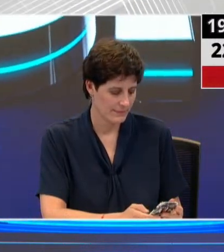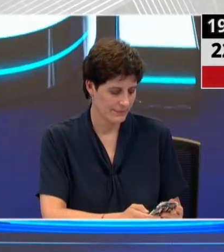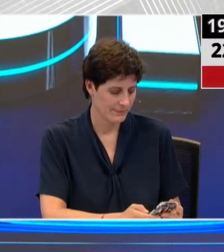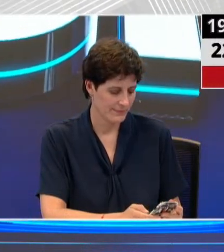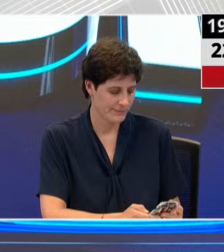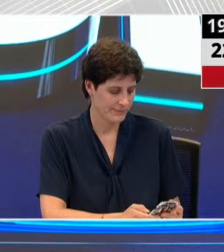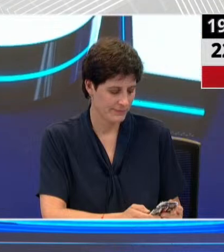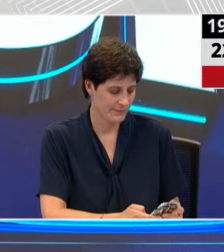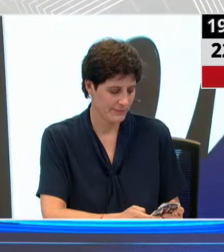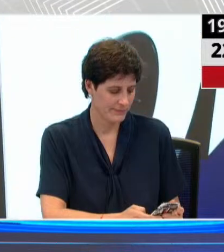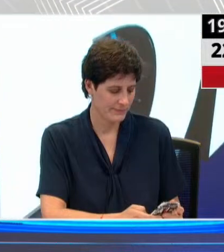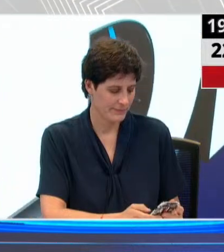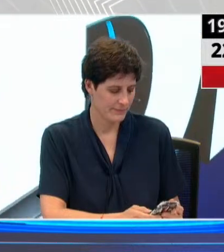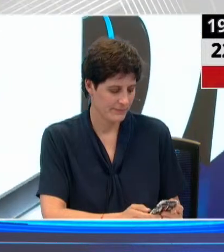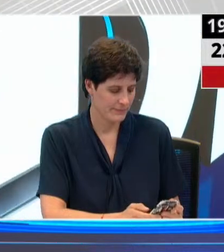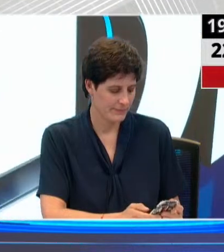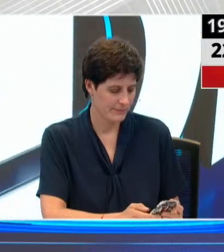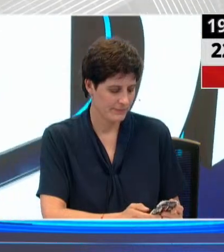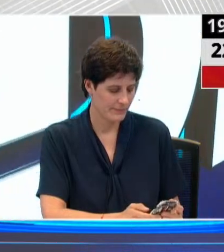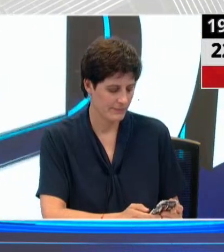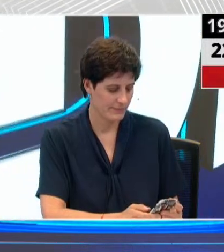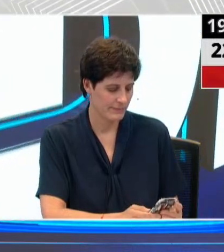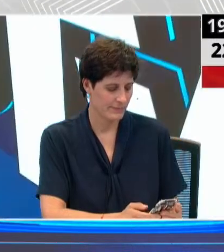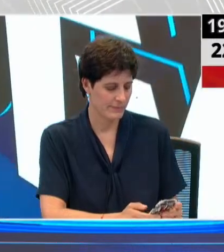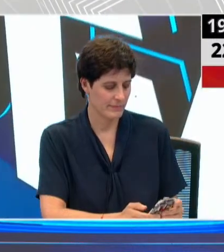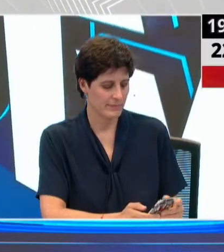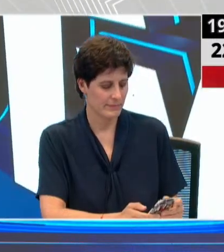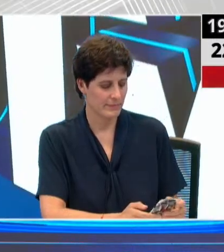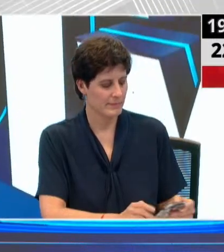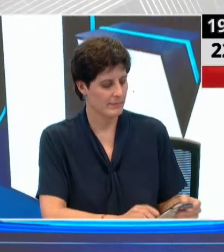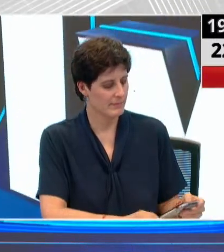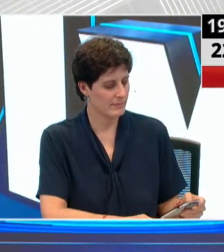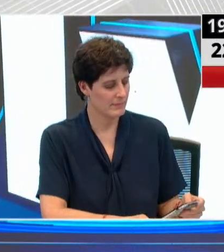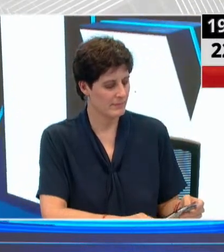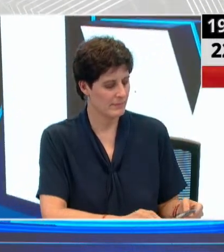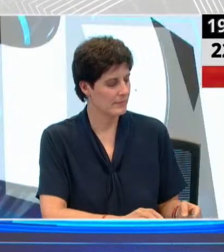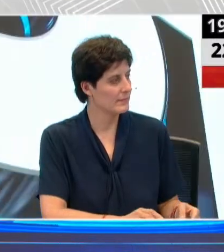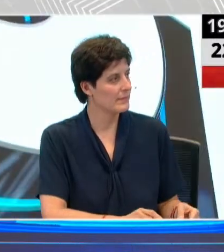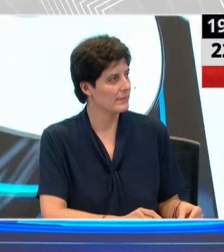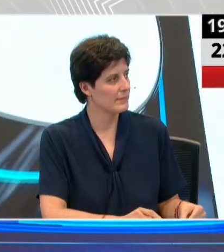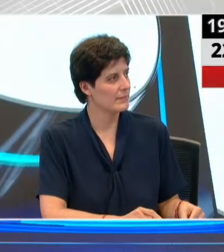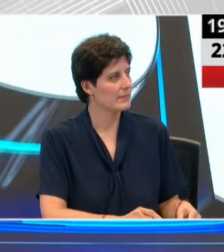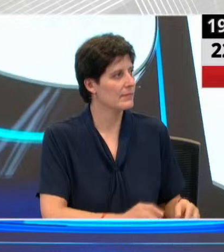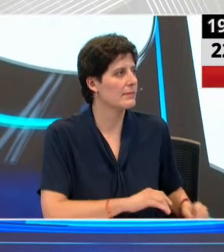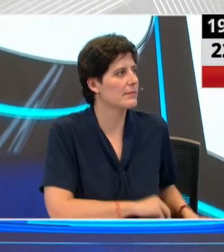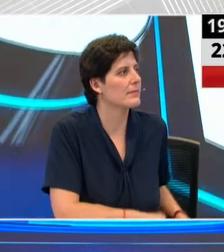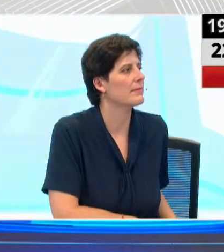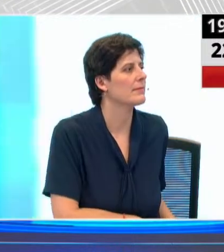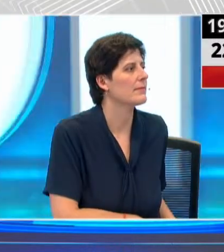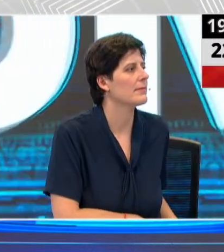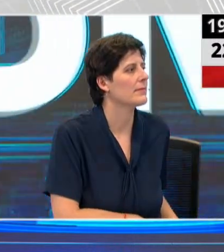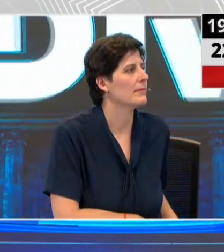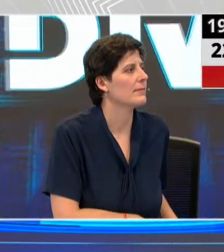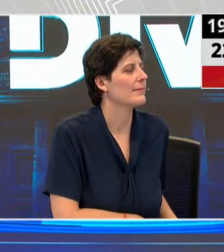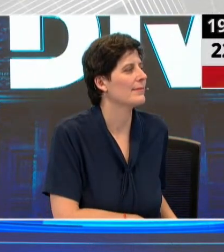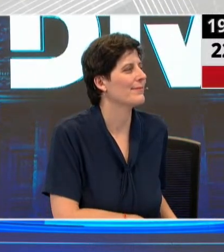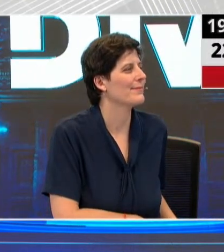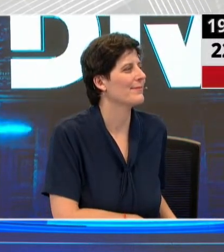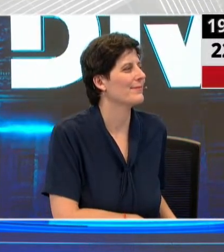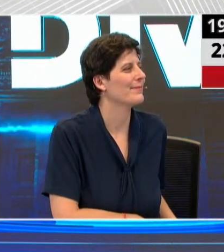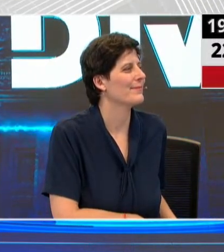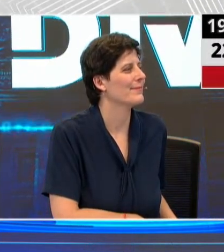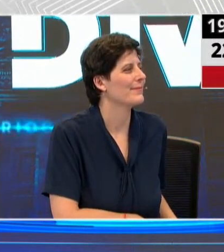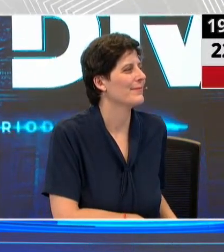peso que lo que era el Frente de Todos. Bueno, ahora al ser por bloque, si bien dentro de los ex bloques